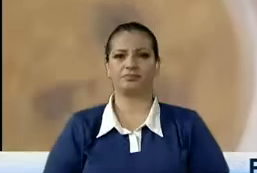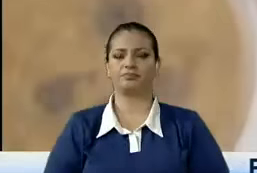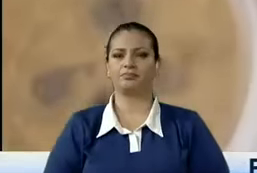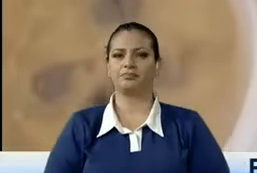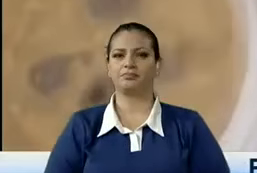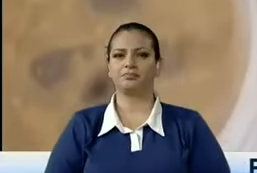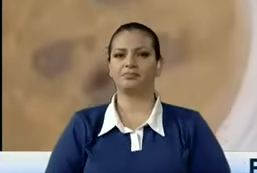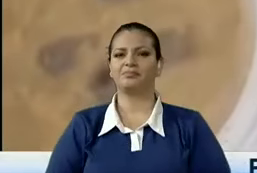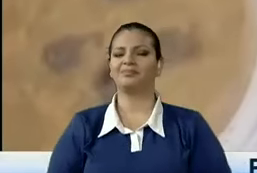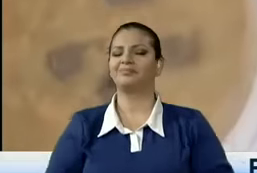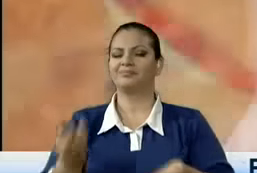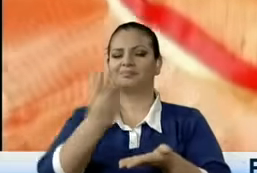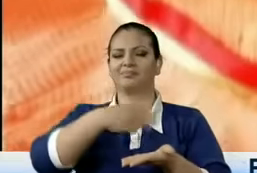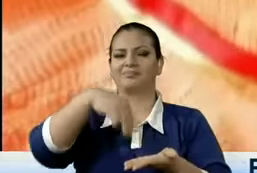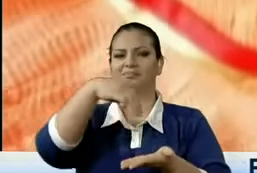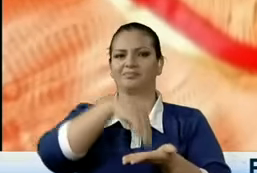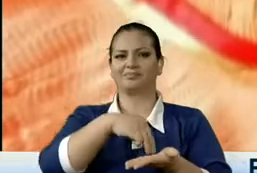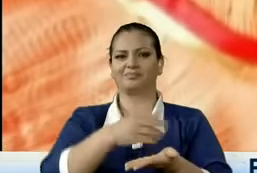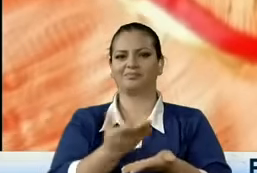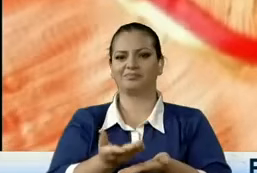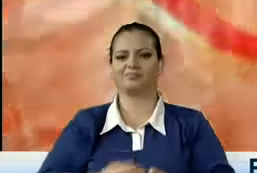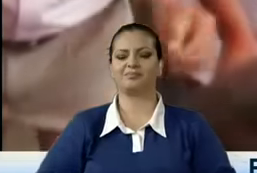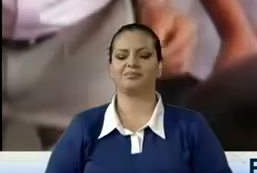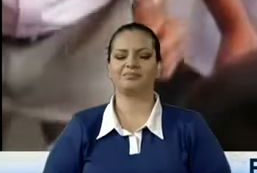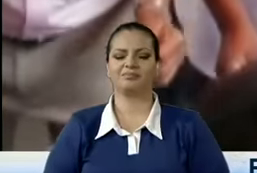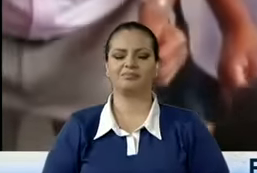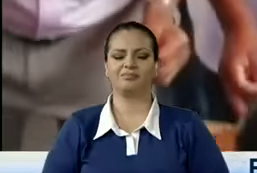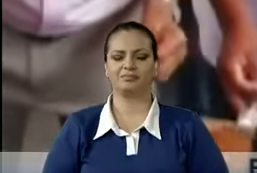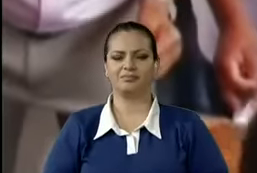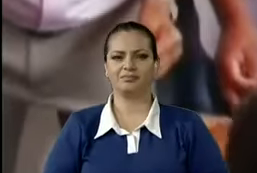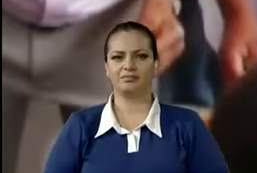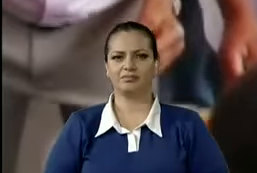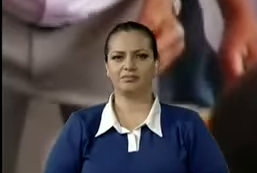Desde la provincia de Manabí, informó Johnny Armendáriz.